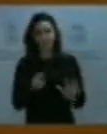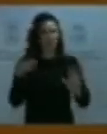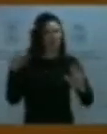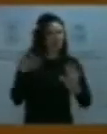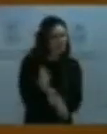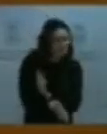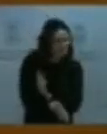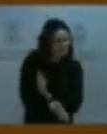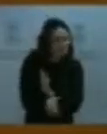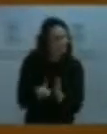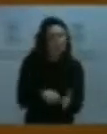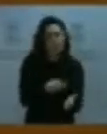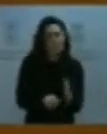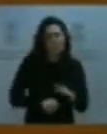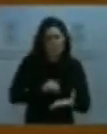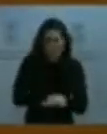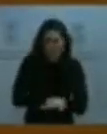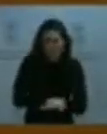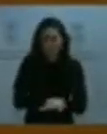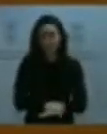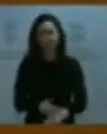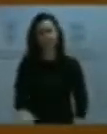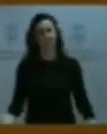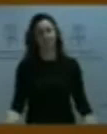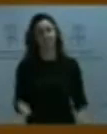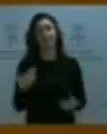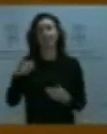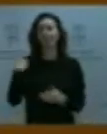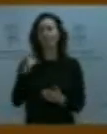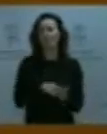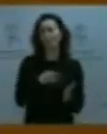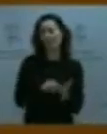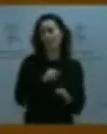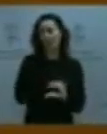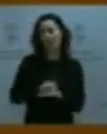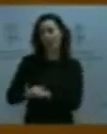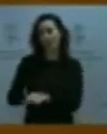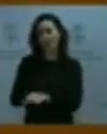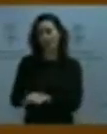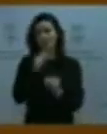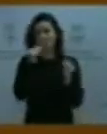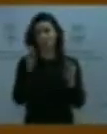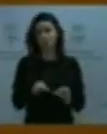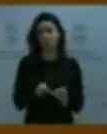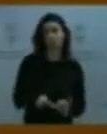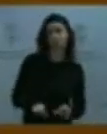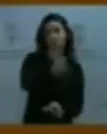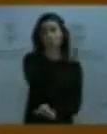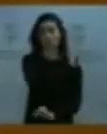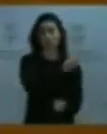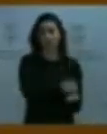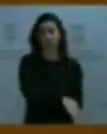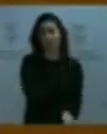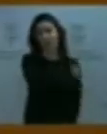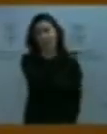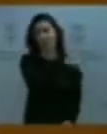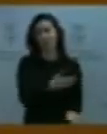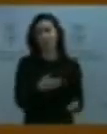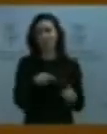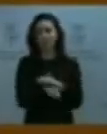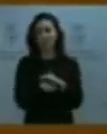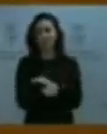¿Ha cumplido los anteriores? Porque usted supongo que tendrá un historial en su consejería sobre la gestión de esta especie. ¿Ha cumplido los años anteriores?